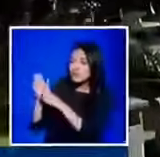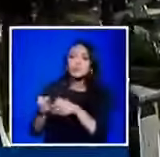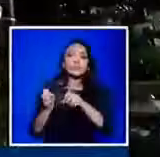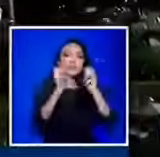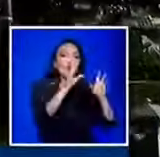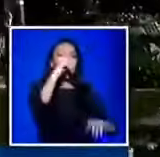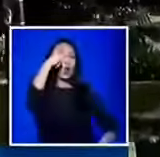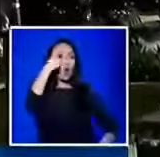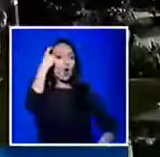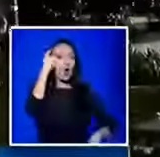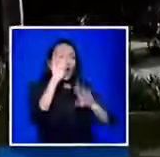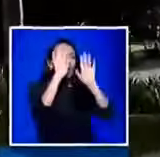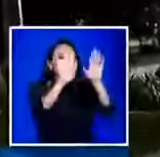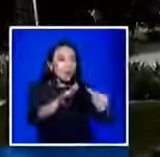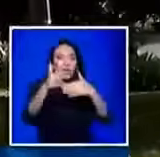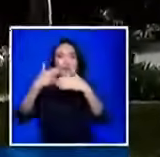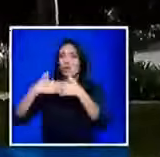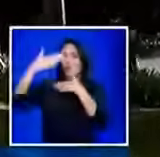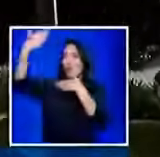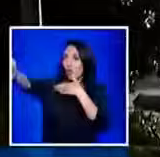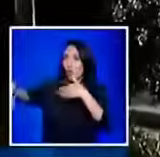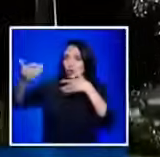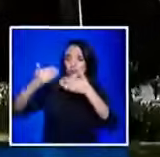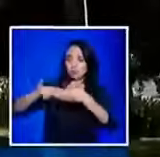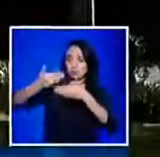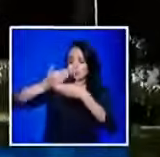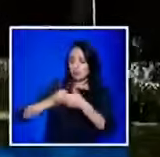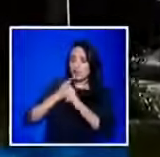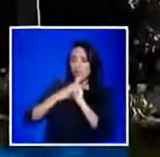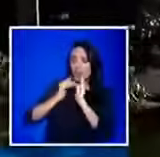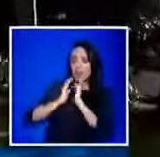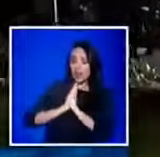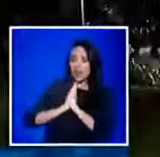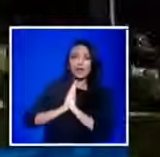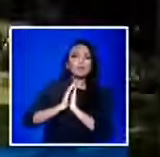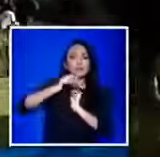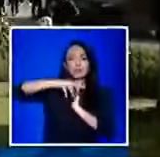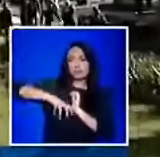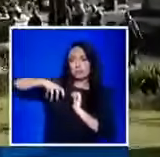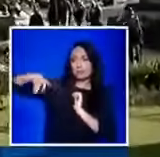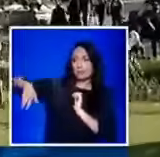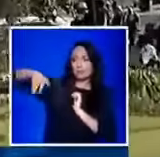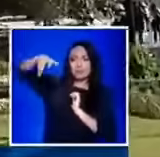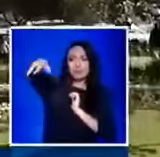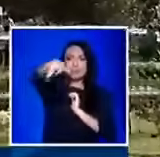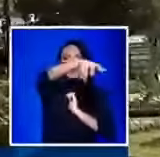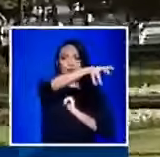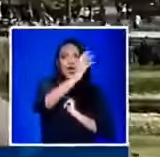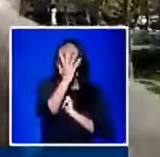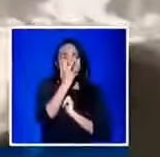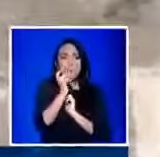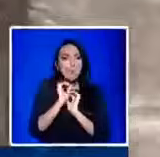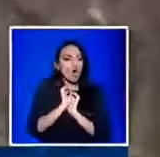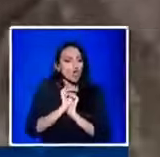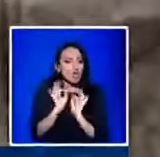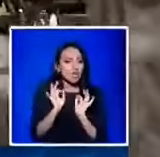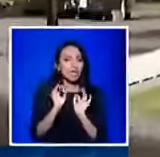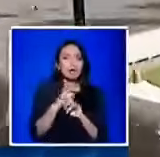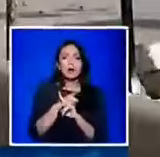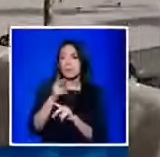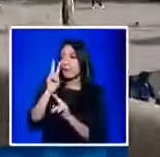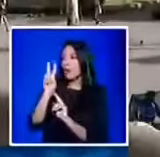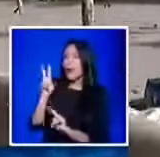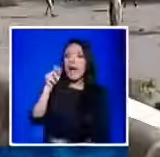Palacio Arzobispal, que está al frente, se muestra la catedral delante nuestro, es en realidad un momento histórico.